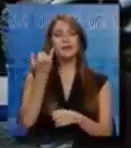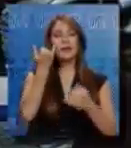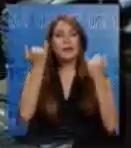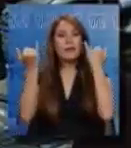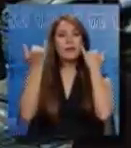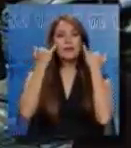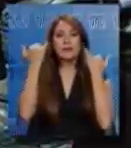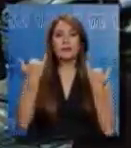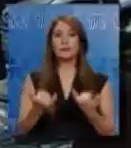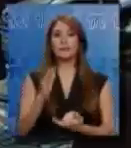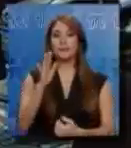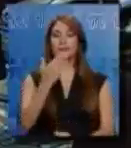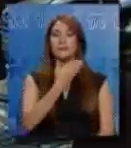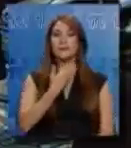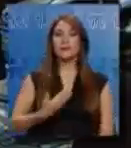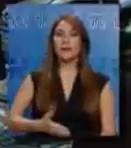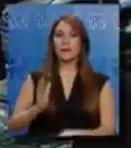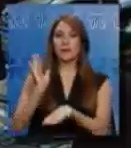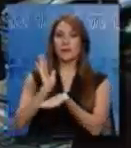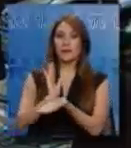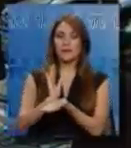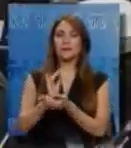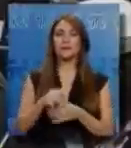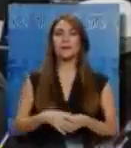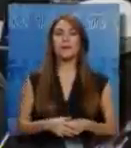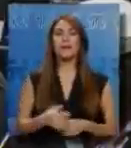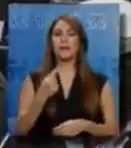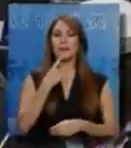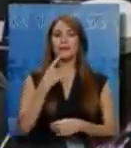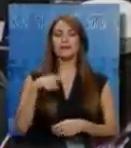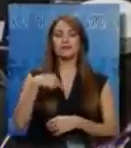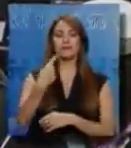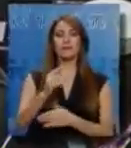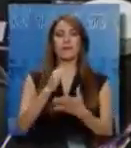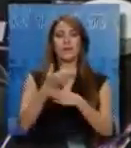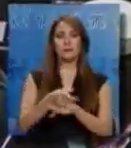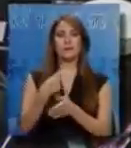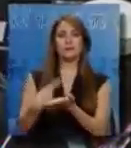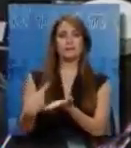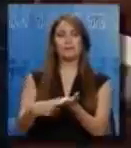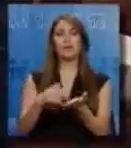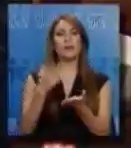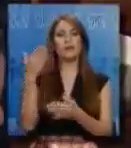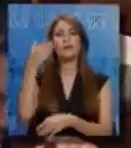creativas. El presidente del Consejo Directivo del IES, Richard Espinosa, comparecerá en los próximos días en la Asamblea